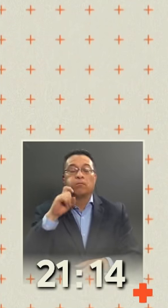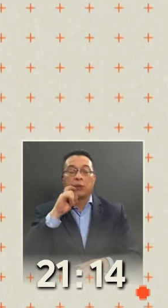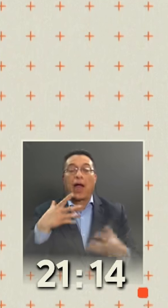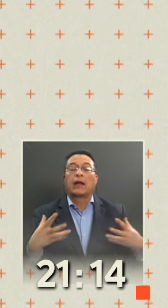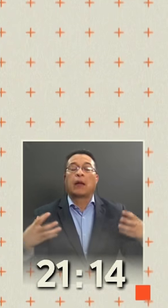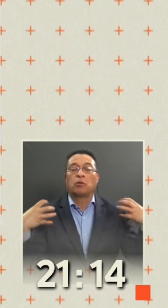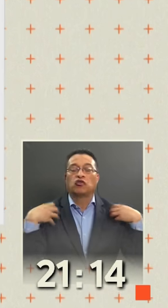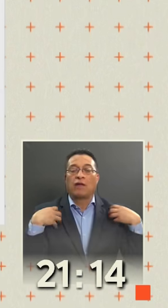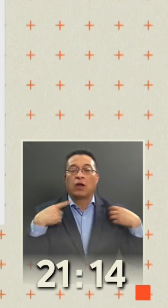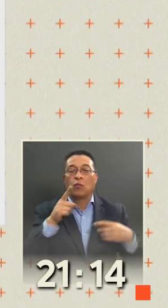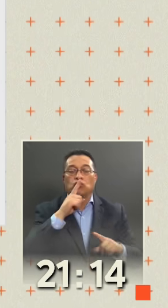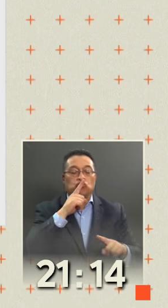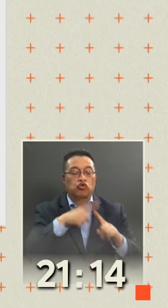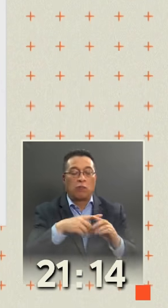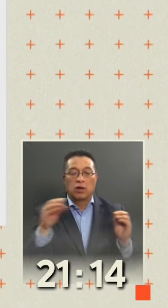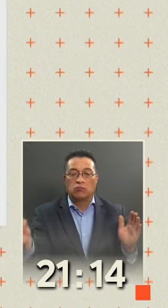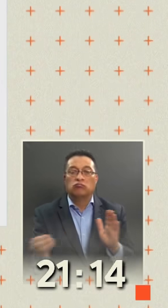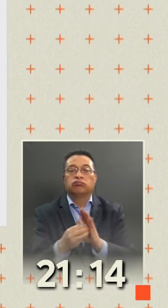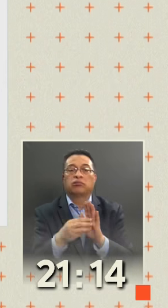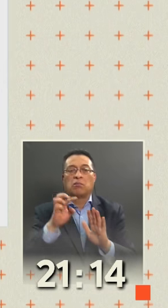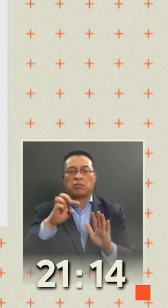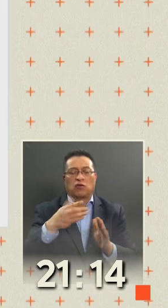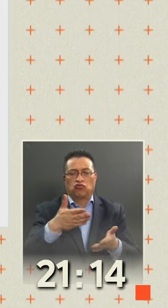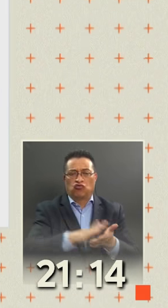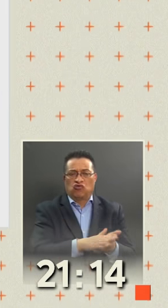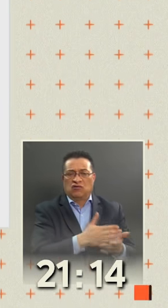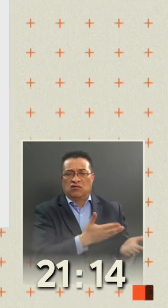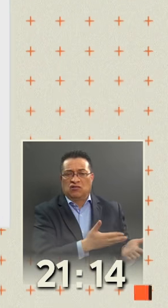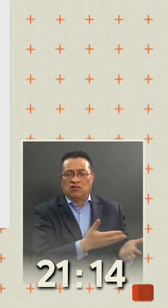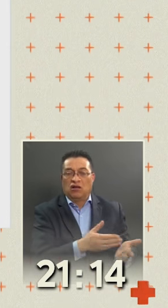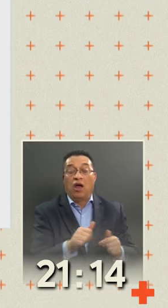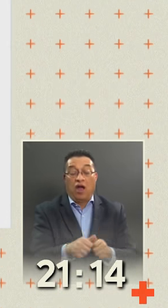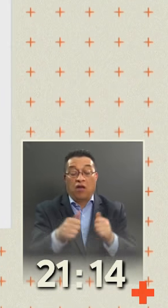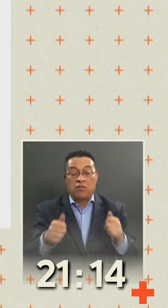de usurpar el nombre de su padre, además de falsificar